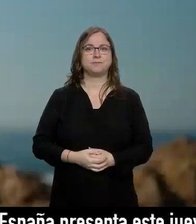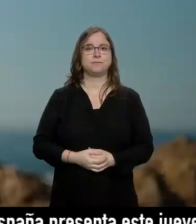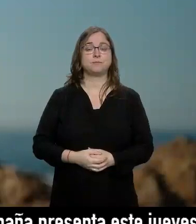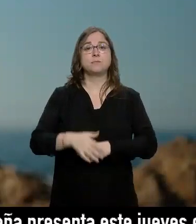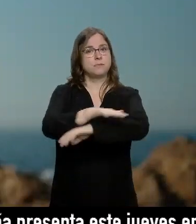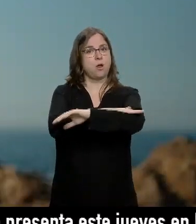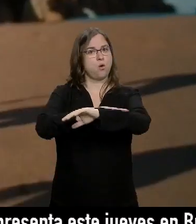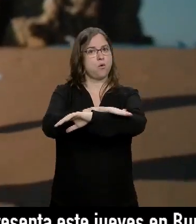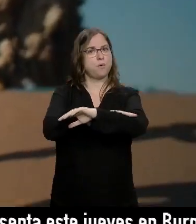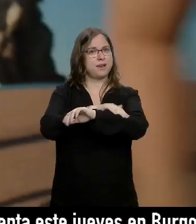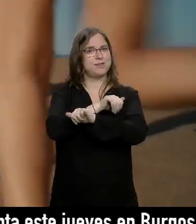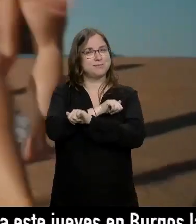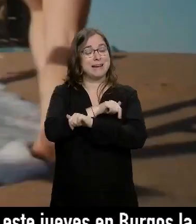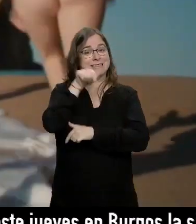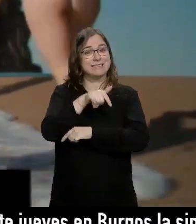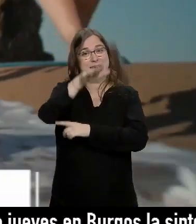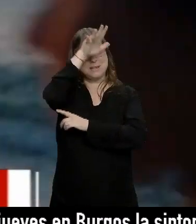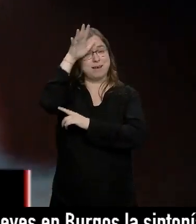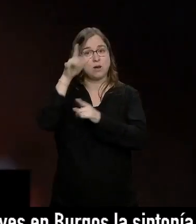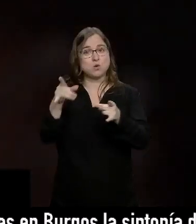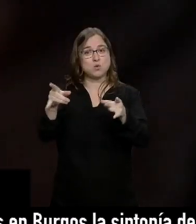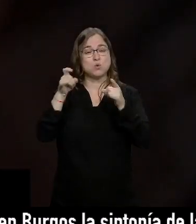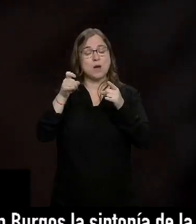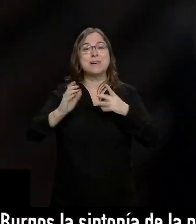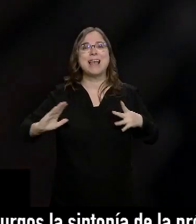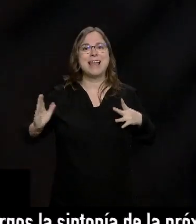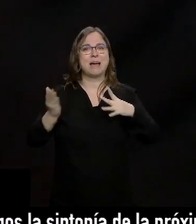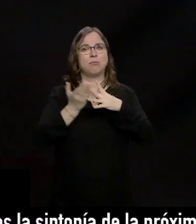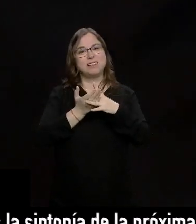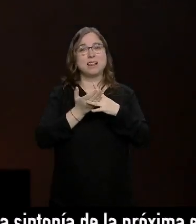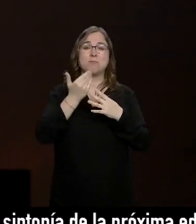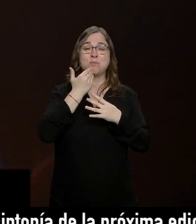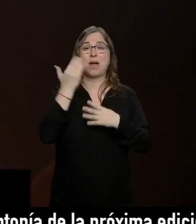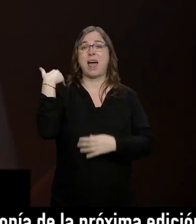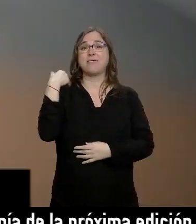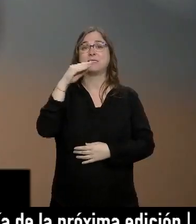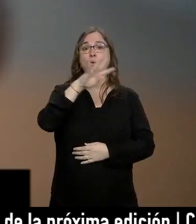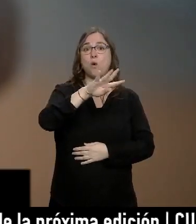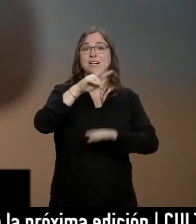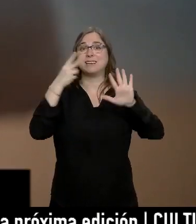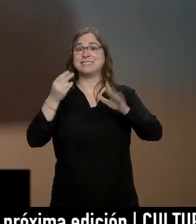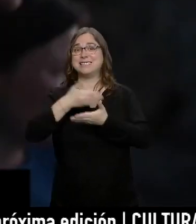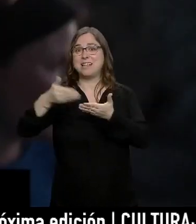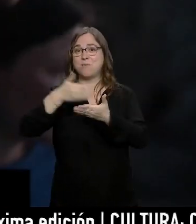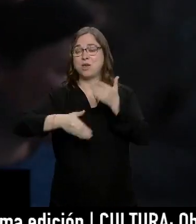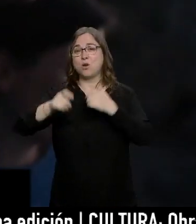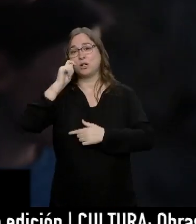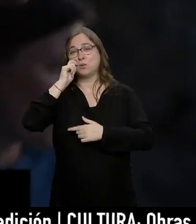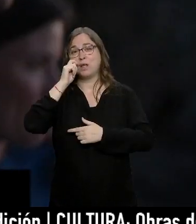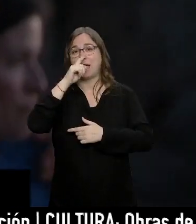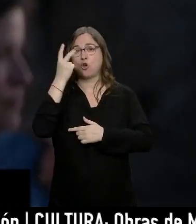El Gobierno espera captar este verano al menos la mitad de los 47 millones de turistas extranjeros que vinieron durante el verano